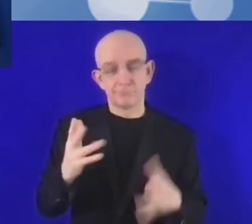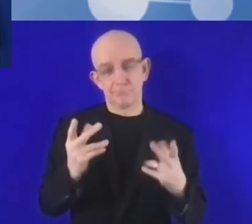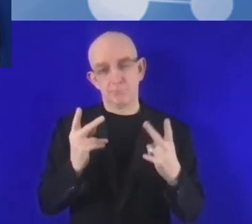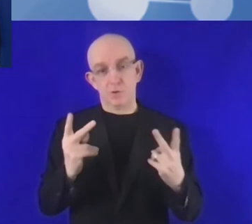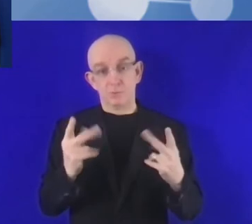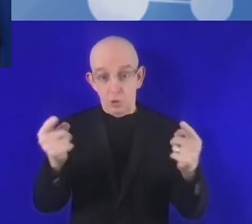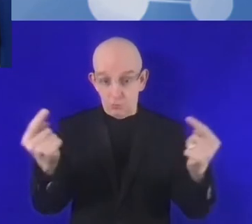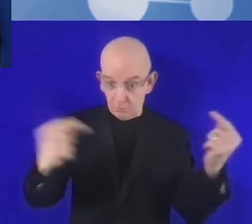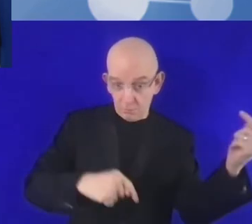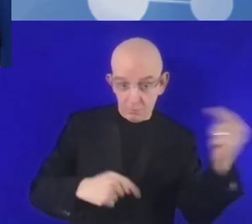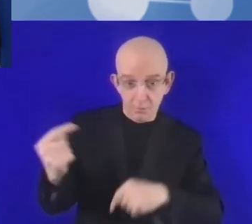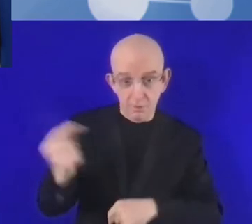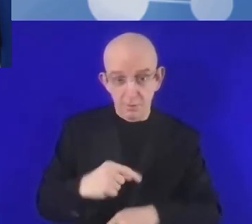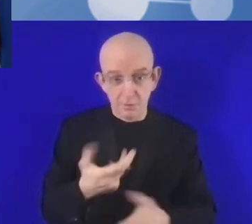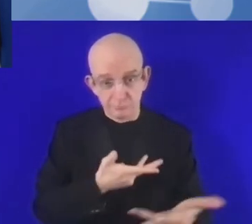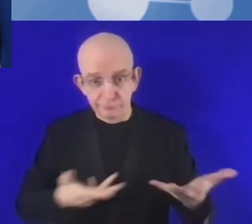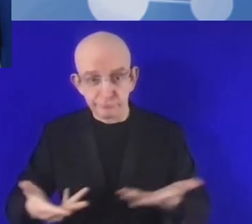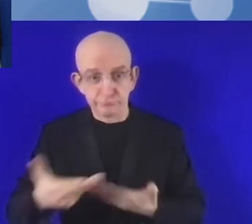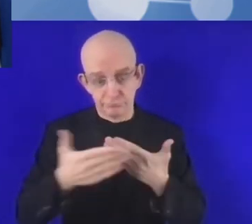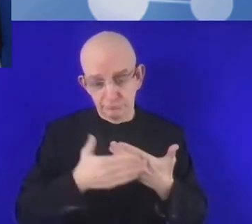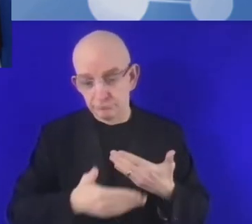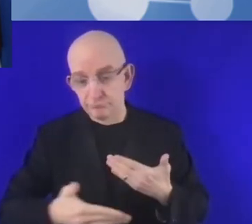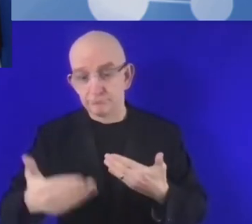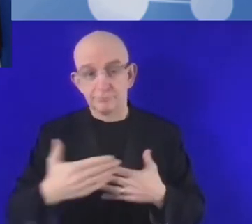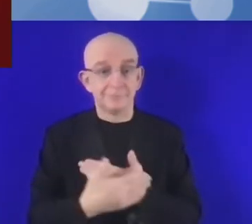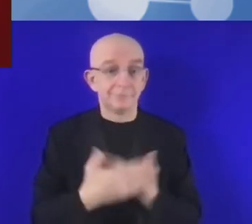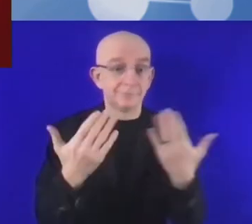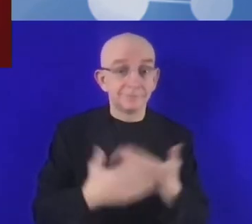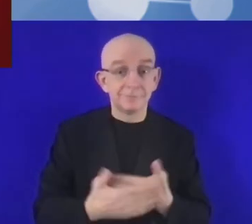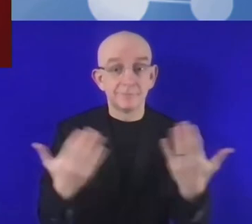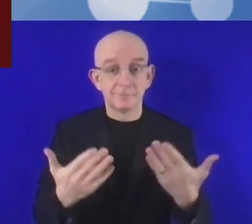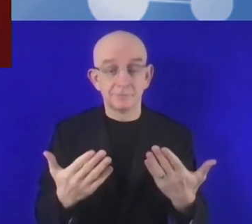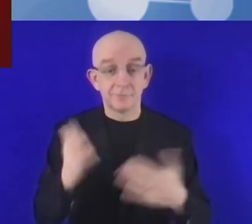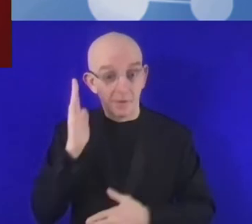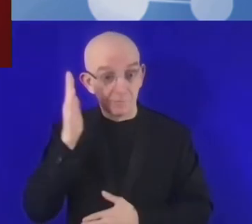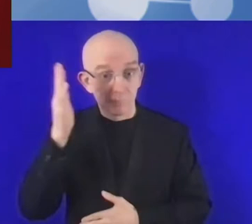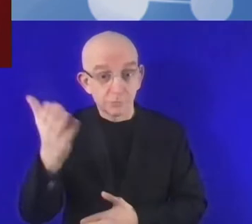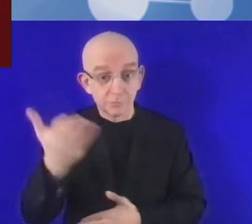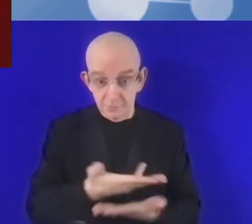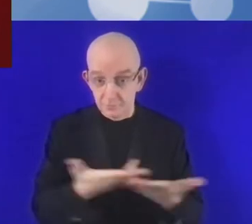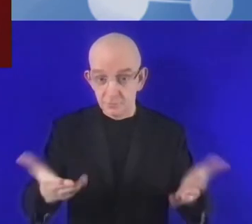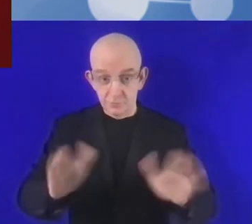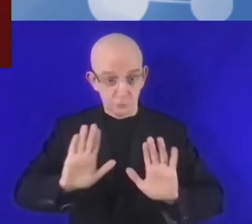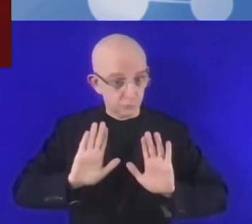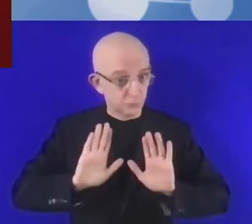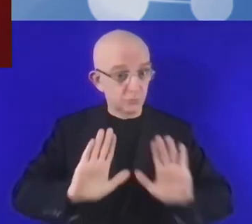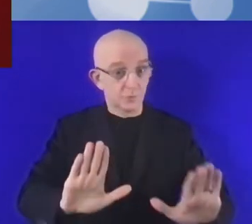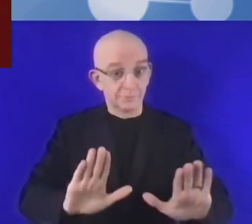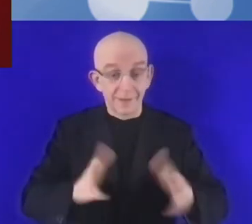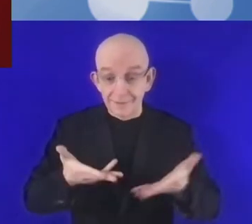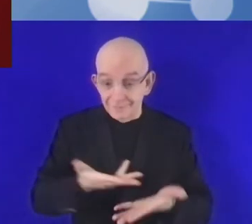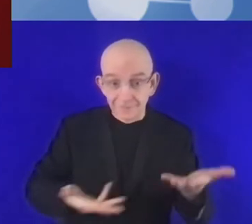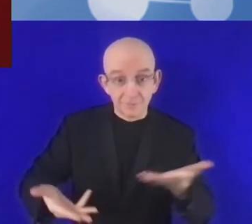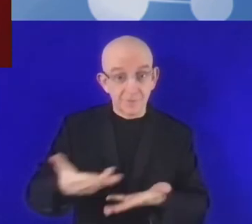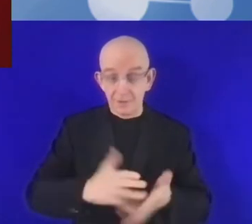la respuesta de tantos jóvenes que participan en este foro. Su voz es muy importante y